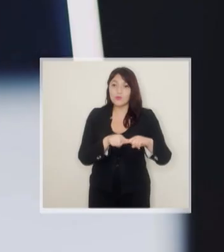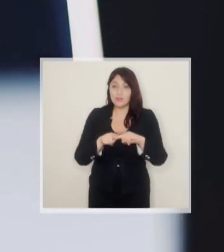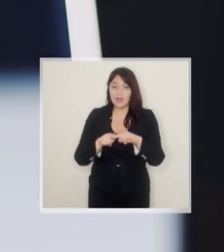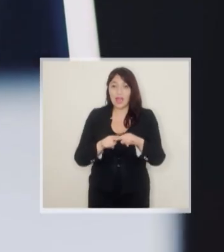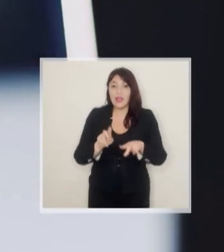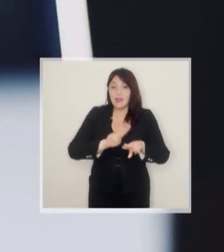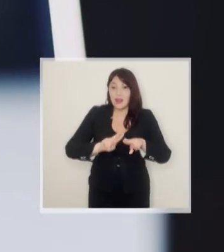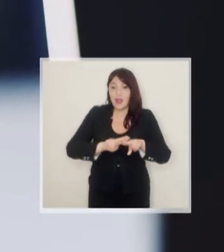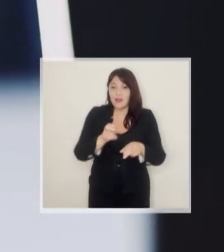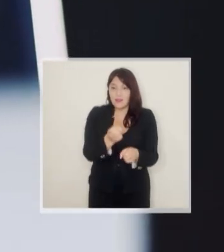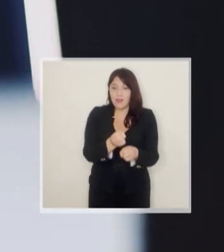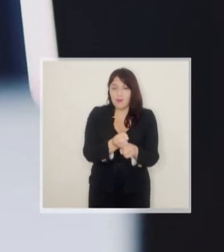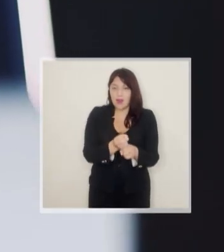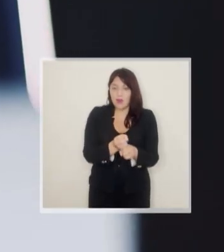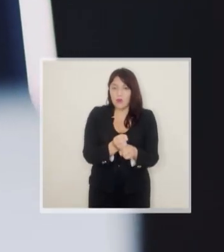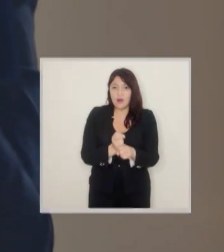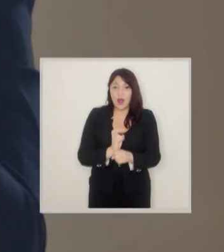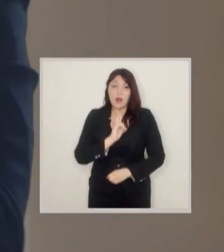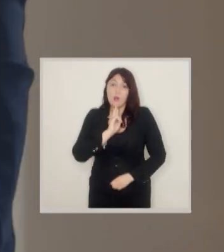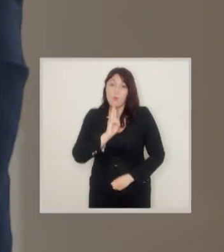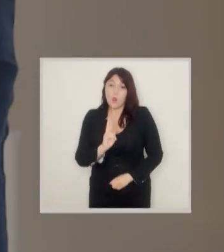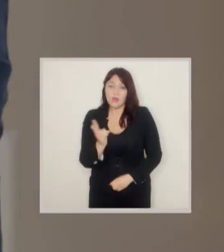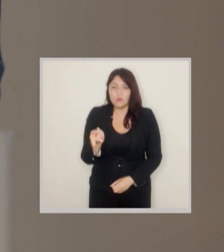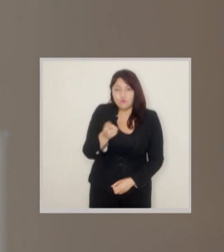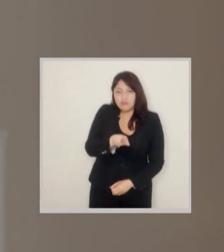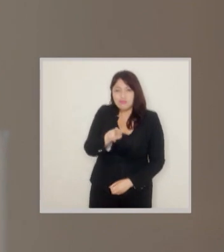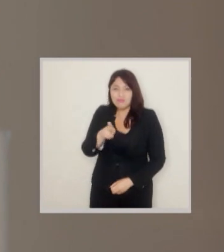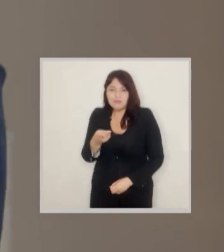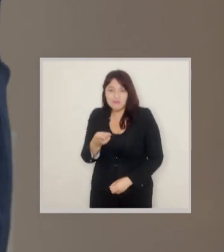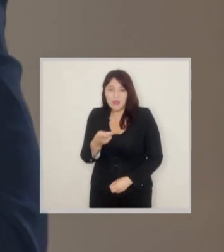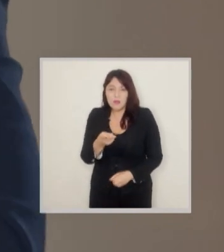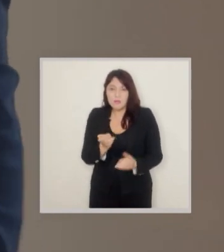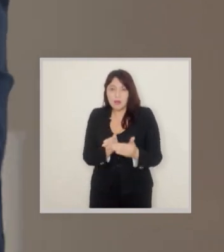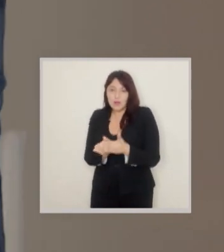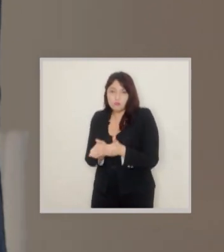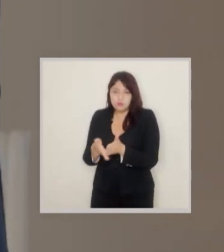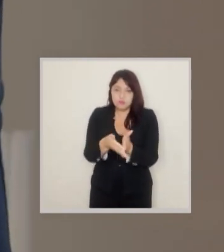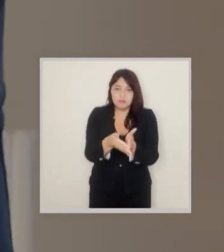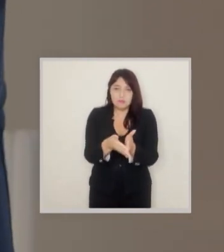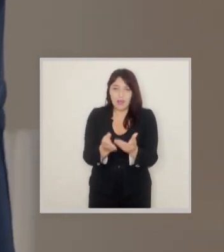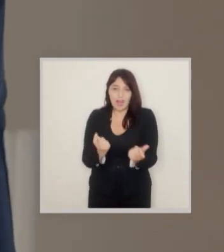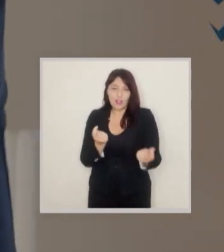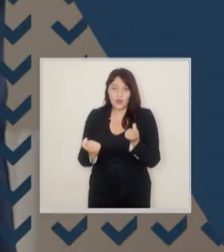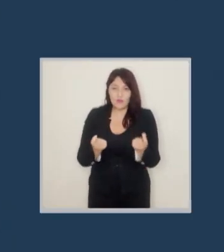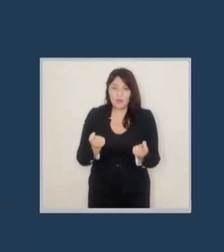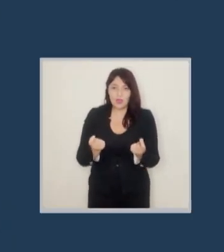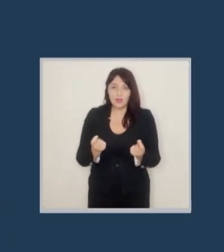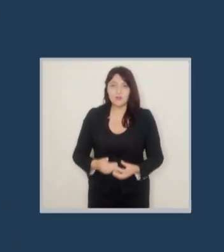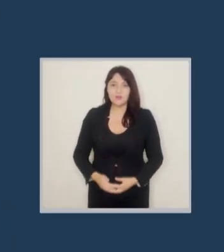protección social y crear empleo. Una respuesta mixta para enderezar la economía.